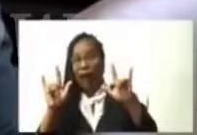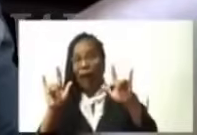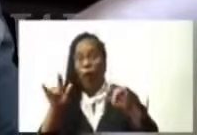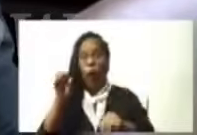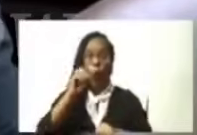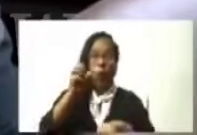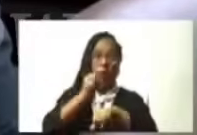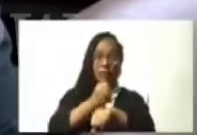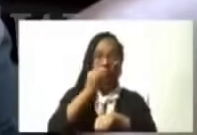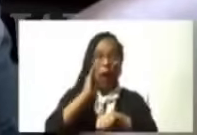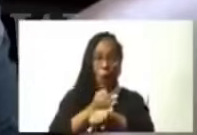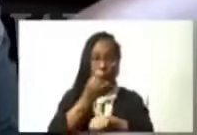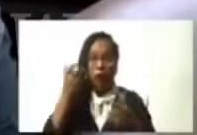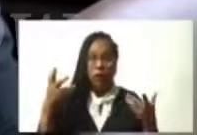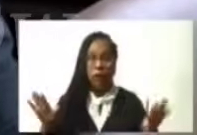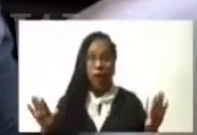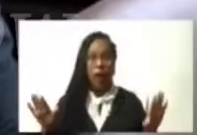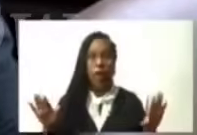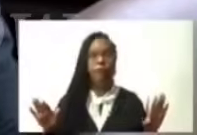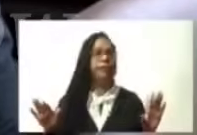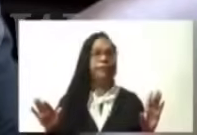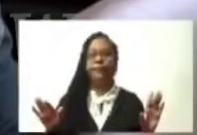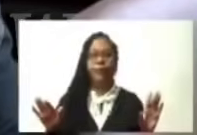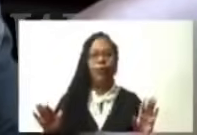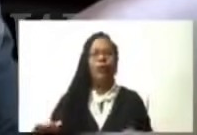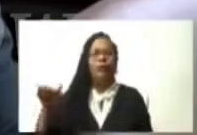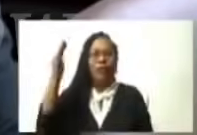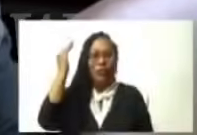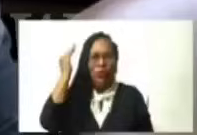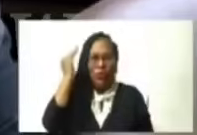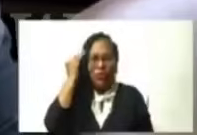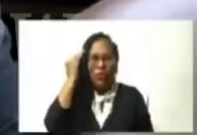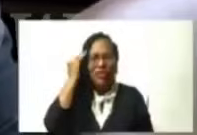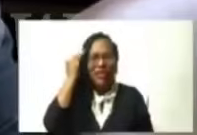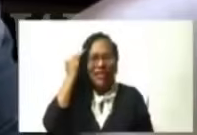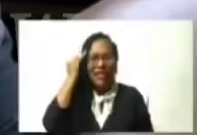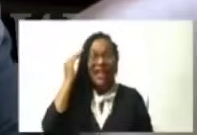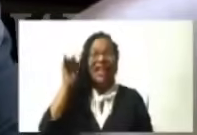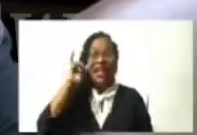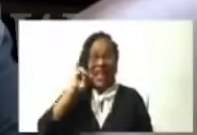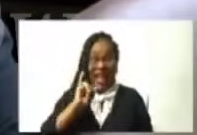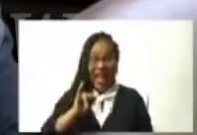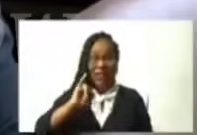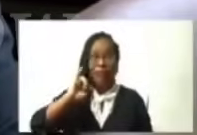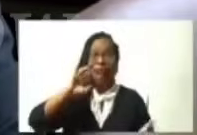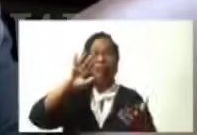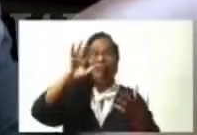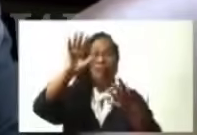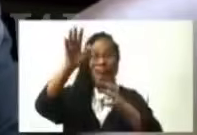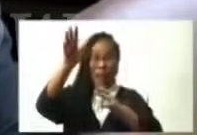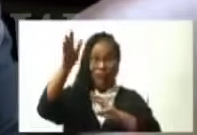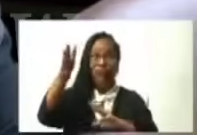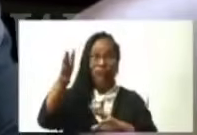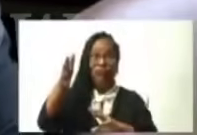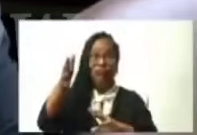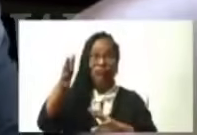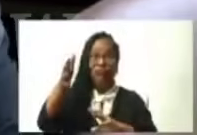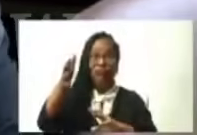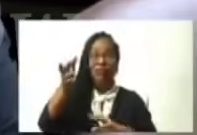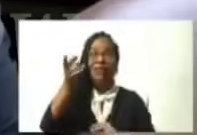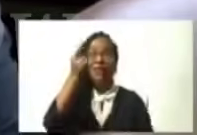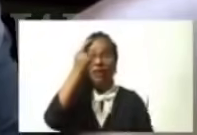San Juan. Yo estoy clara que fue un disturbio que afectó no solo a la